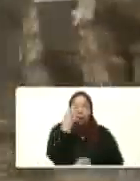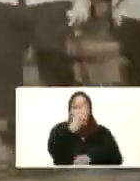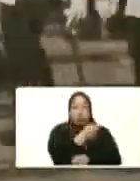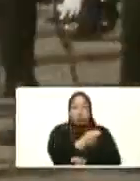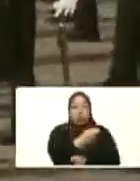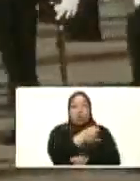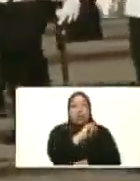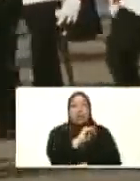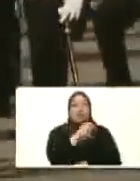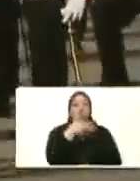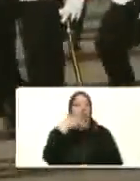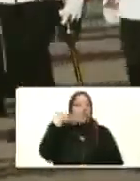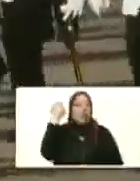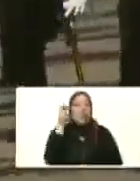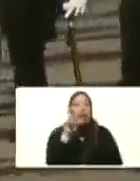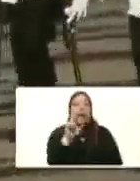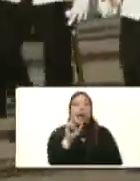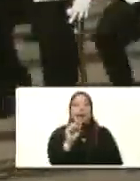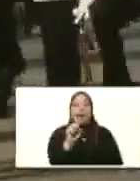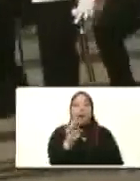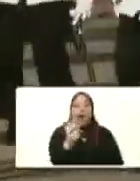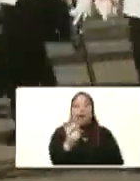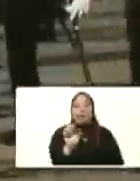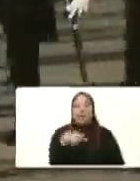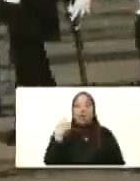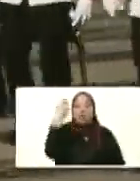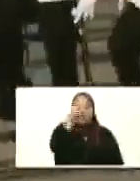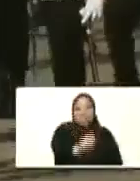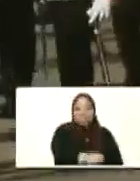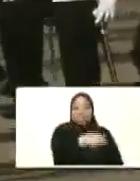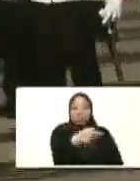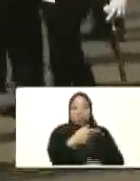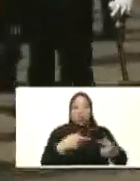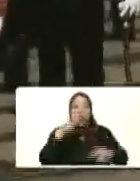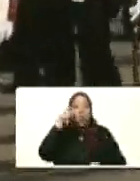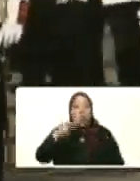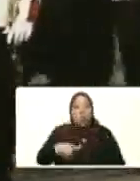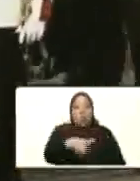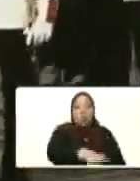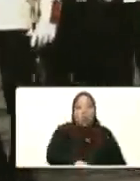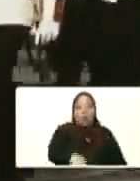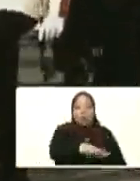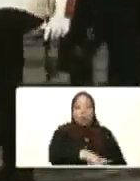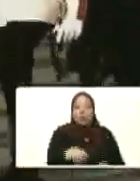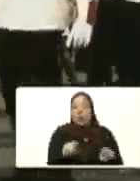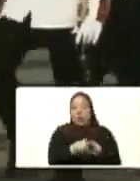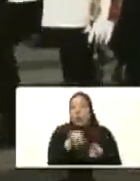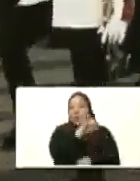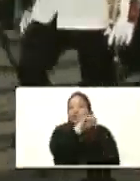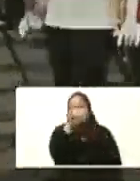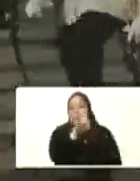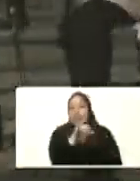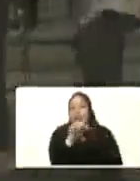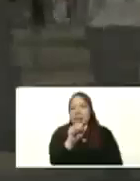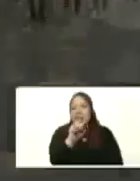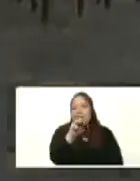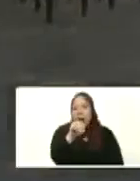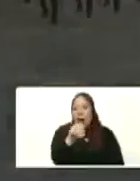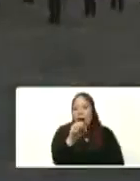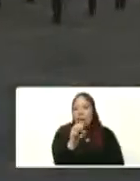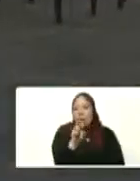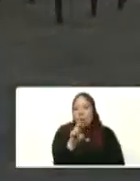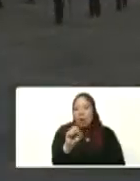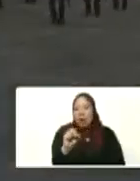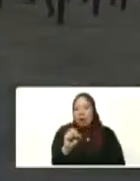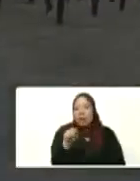del general en jefe Rafael Urdaneta y el sable del general del pueblo soberano Ezequiel Zamora. El